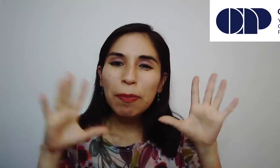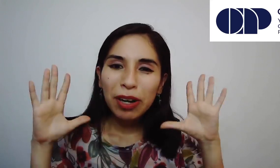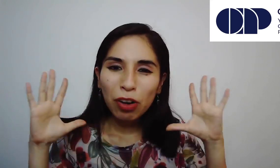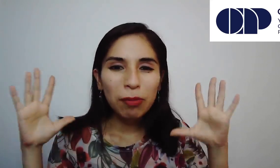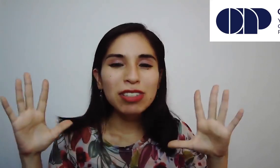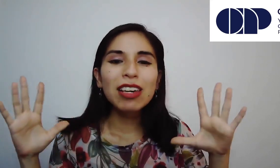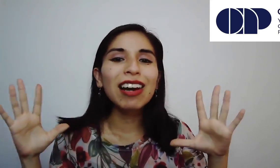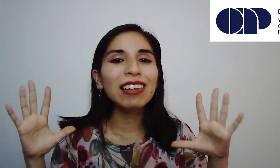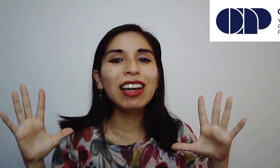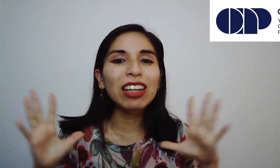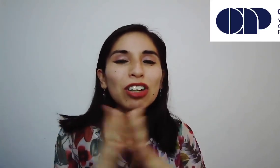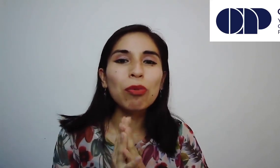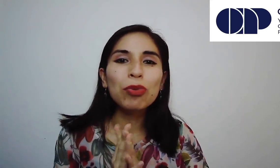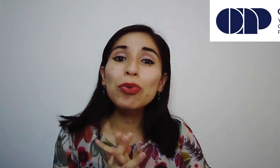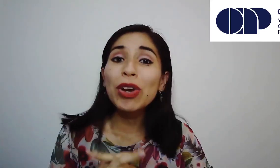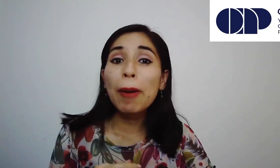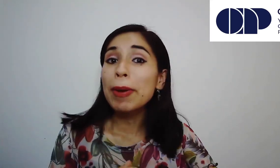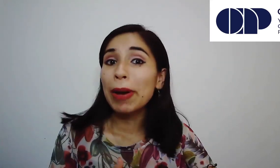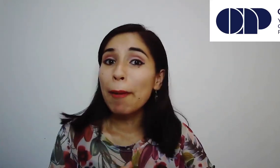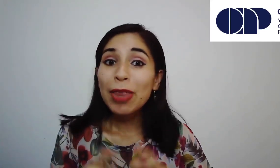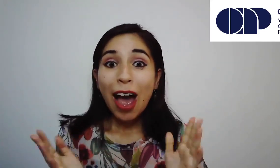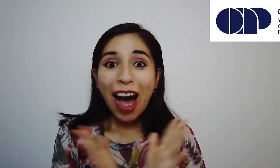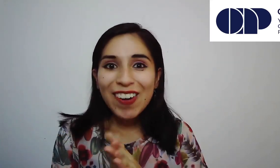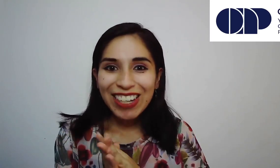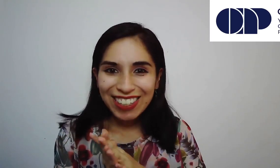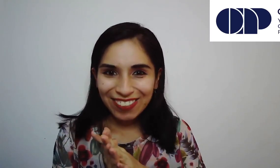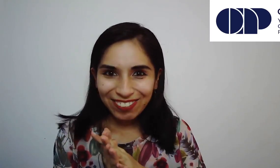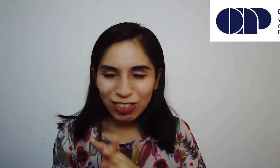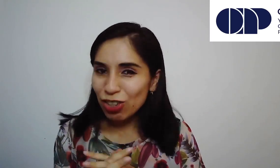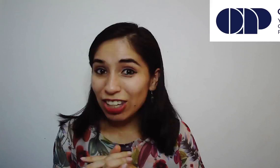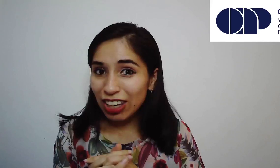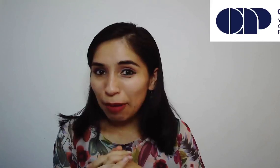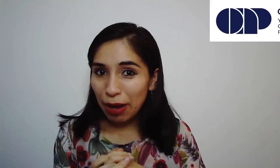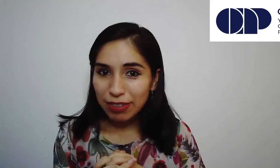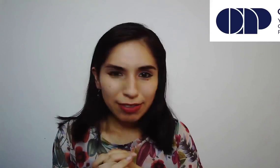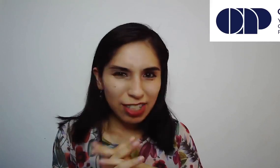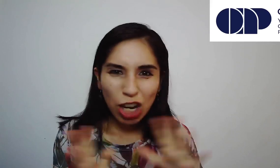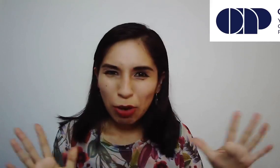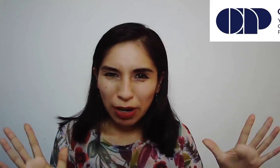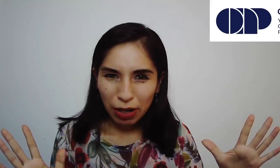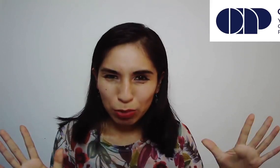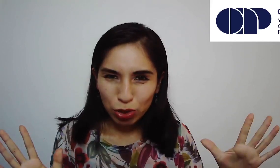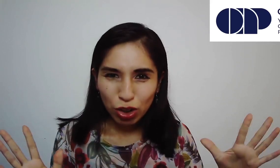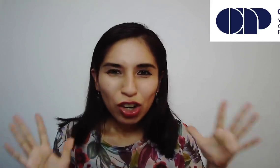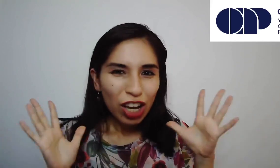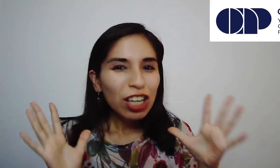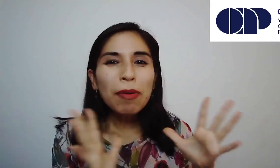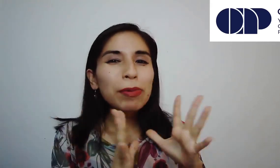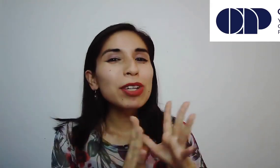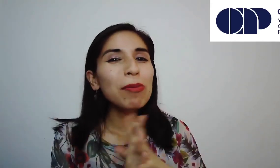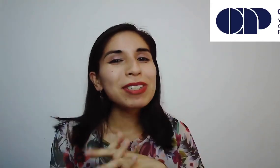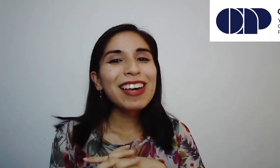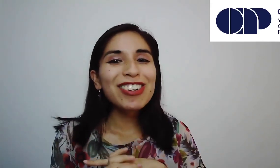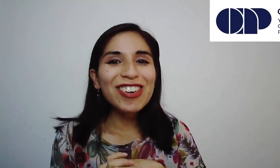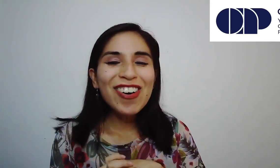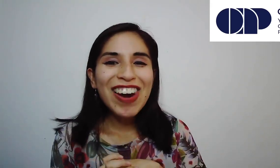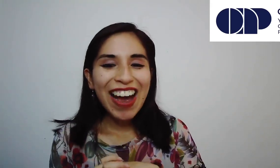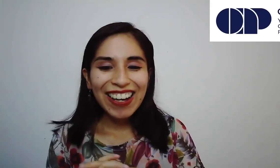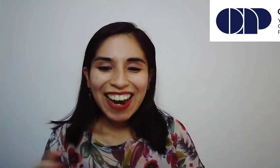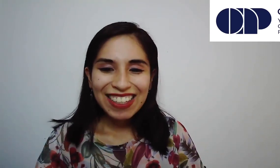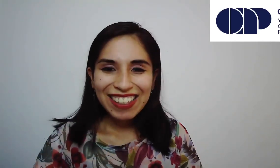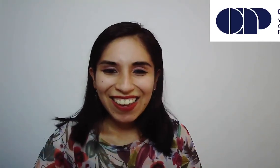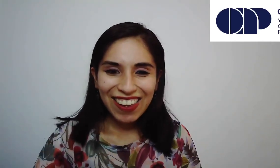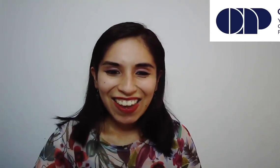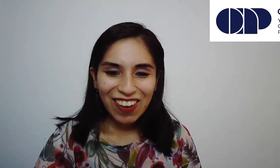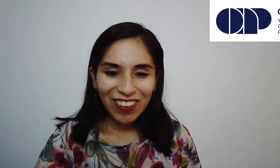ustedes para comenzar la tarde con muy buena vibra ahora sí no se diga más ya no hablaré mucho y vamos a comenzar con